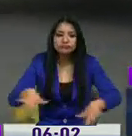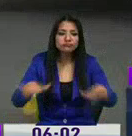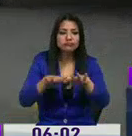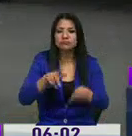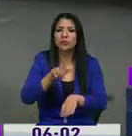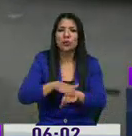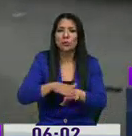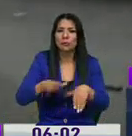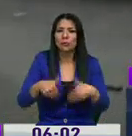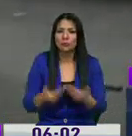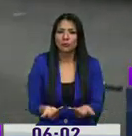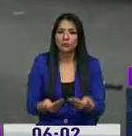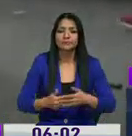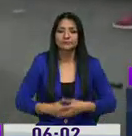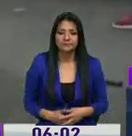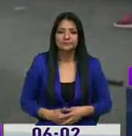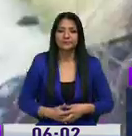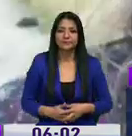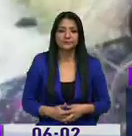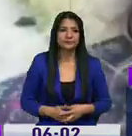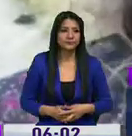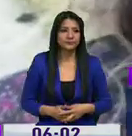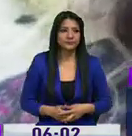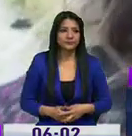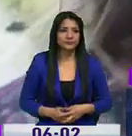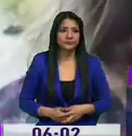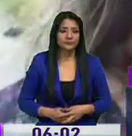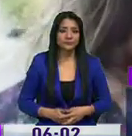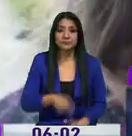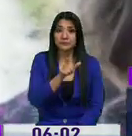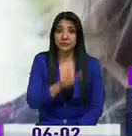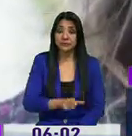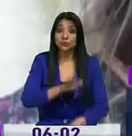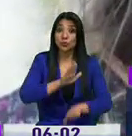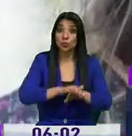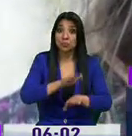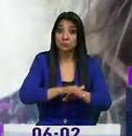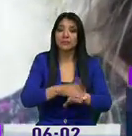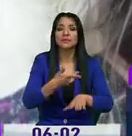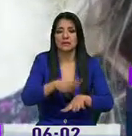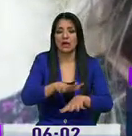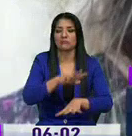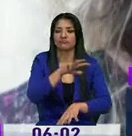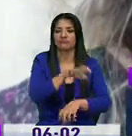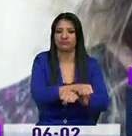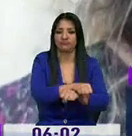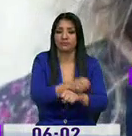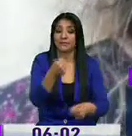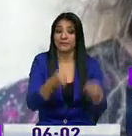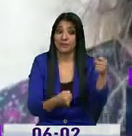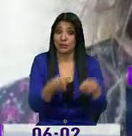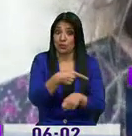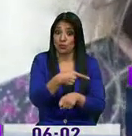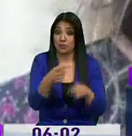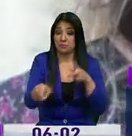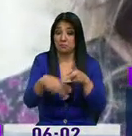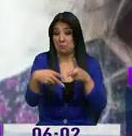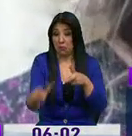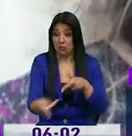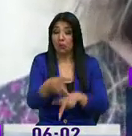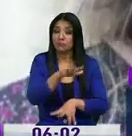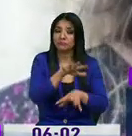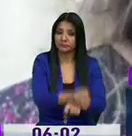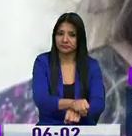las que se registró el lamentable suceso el causante del accidente se encuentra prendido igual el vehículo causante se encuentra